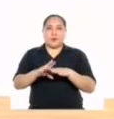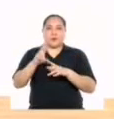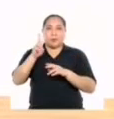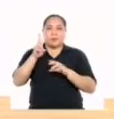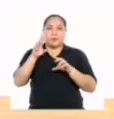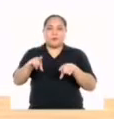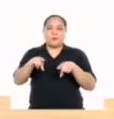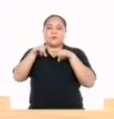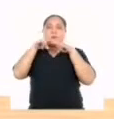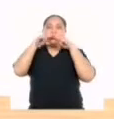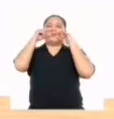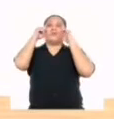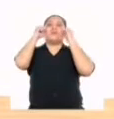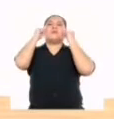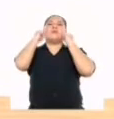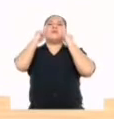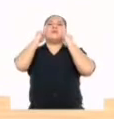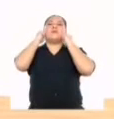2.